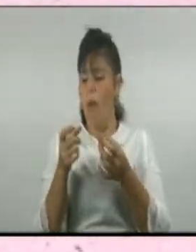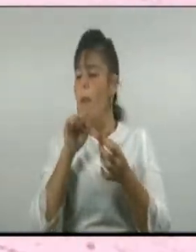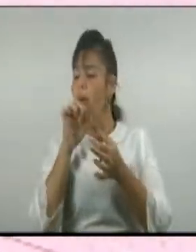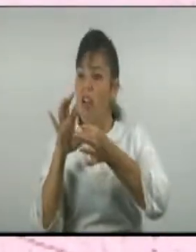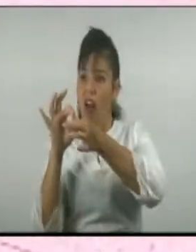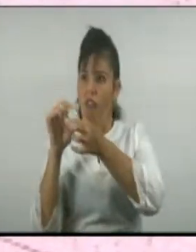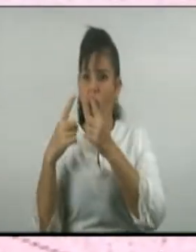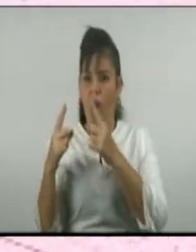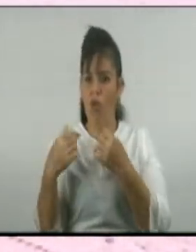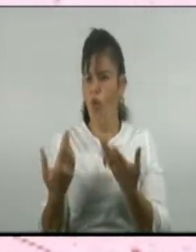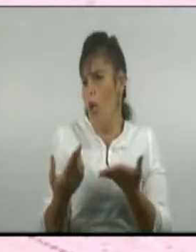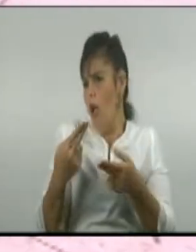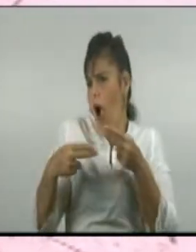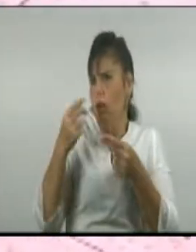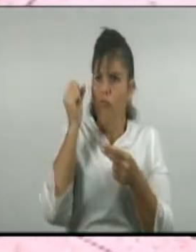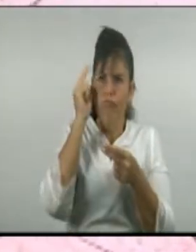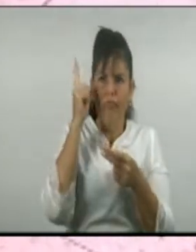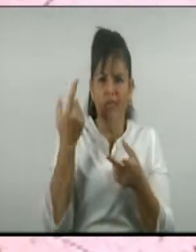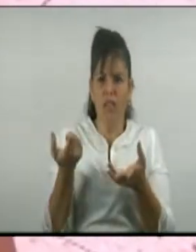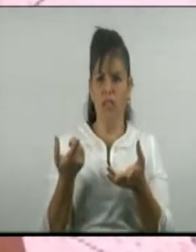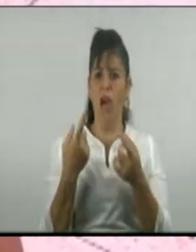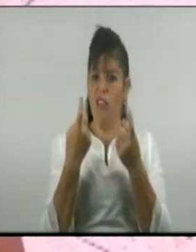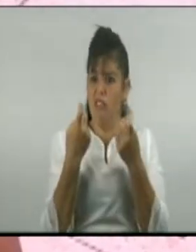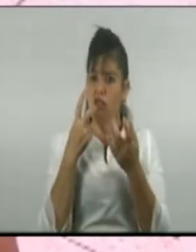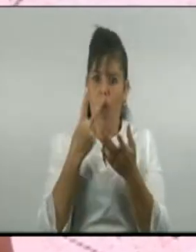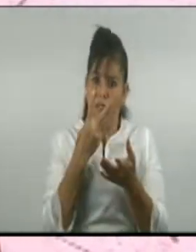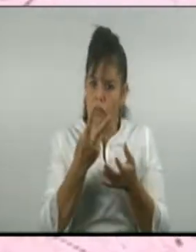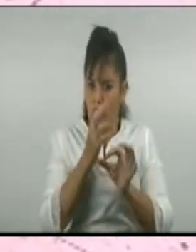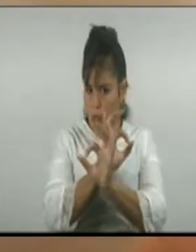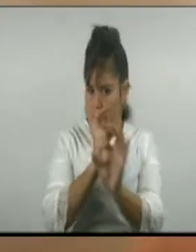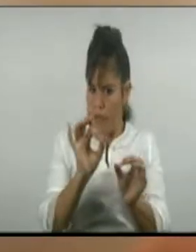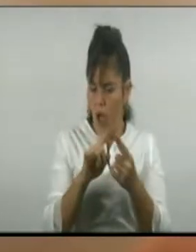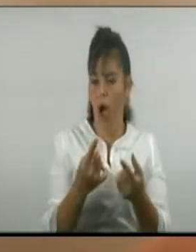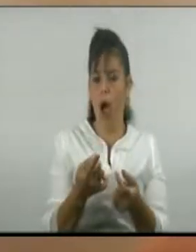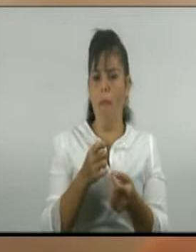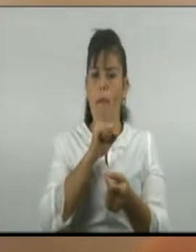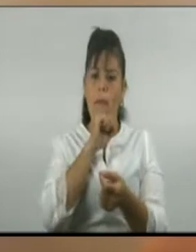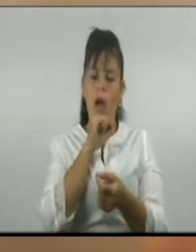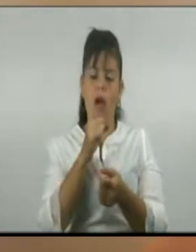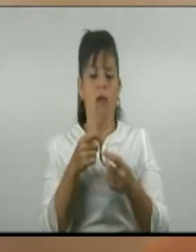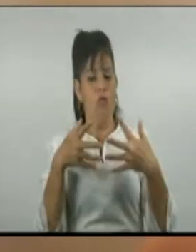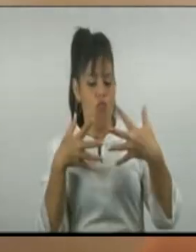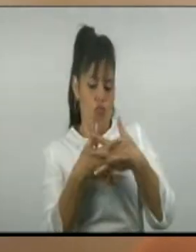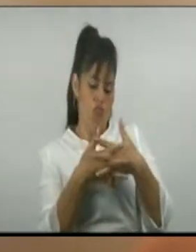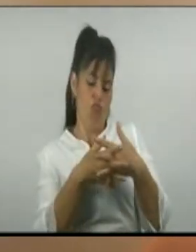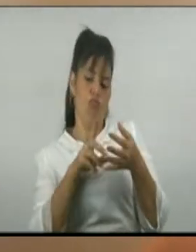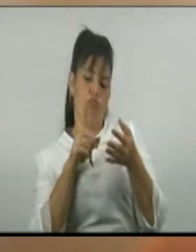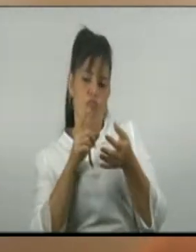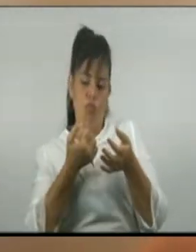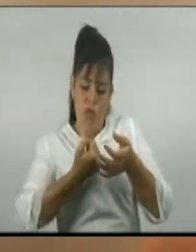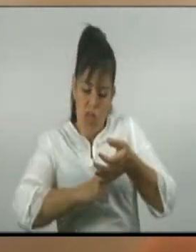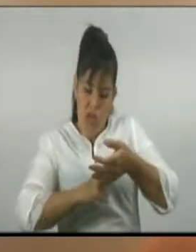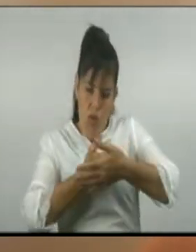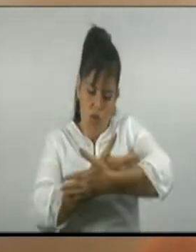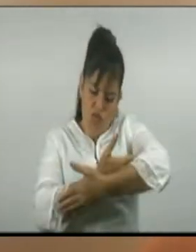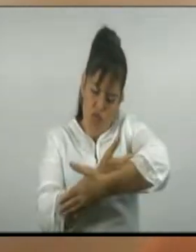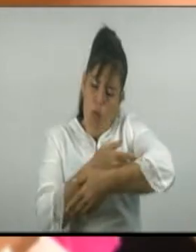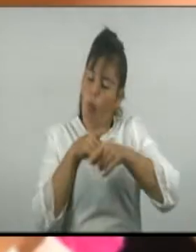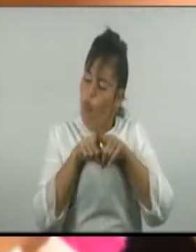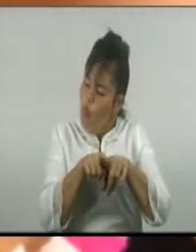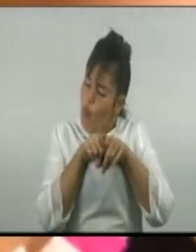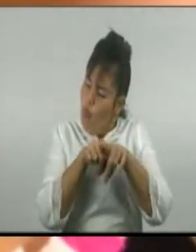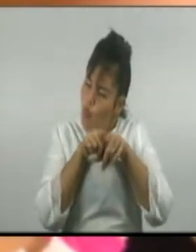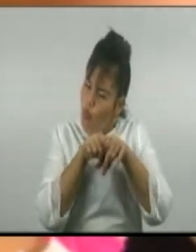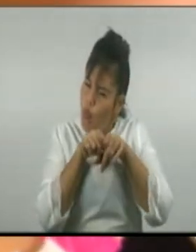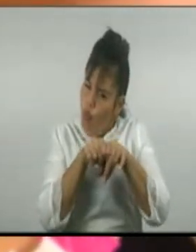alimentar correctamente a los niños cuando sea posible la madre y el bebé deben permanecer juntos y gozar